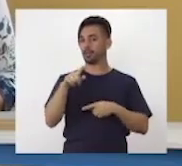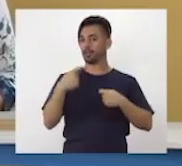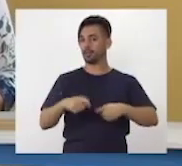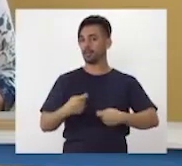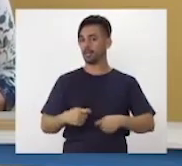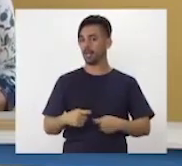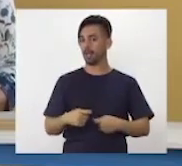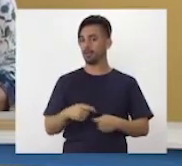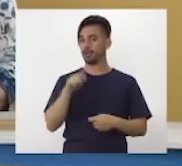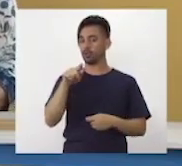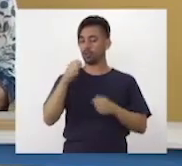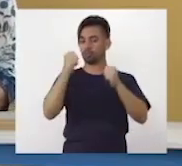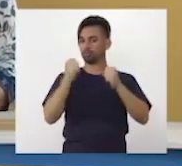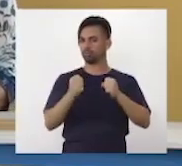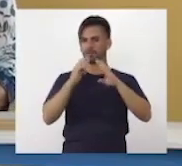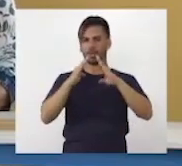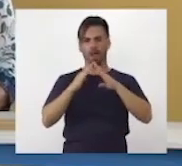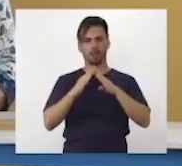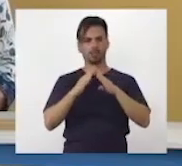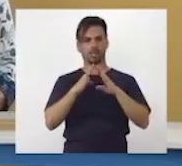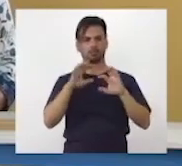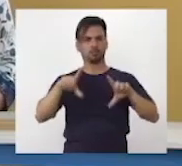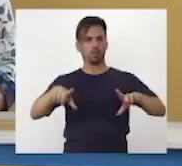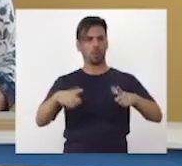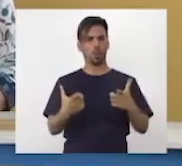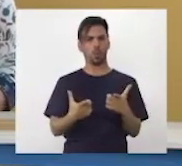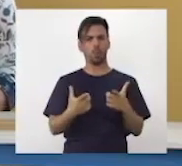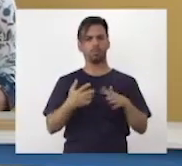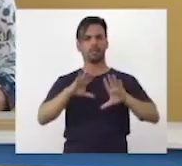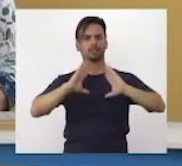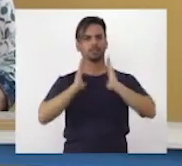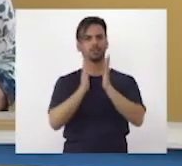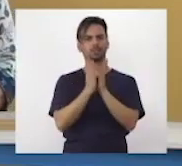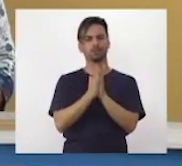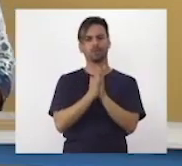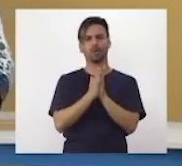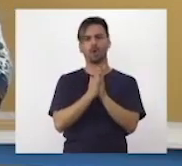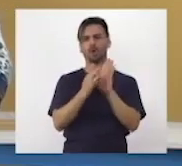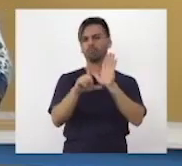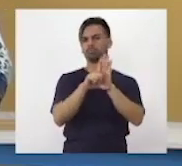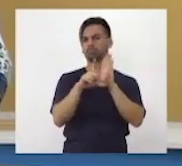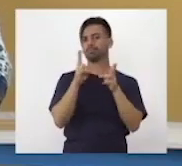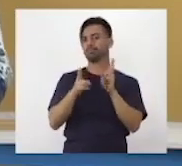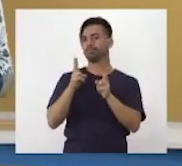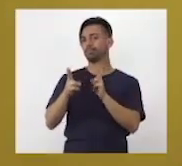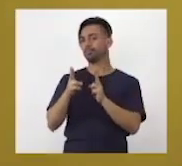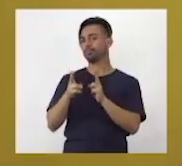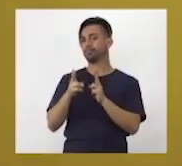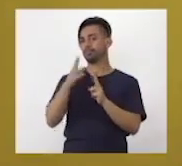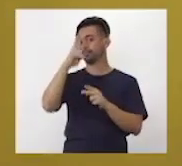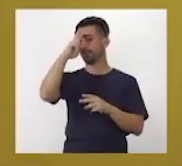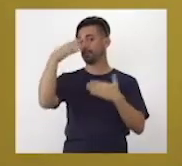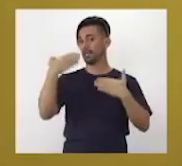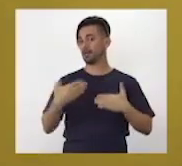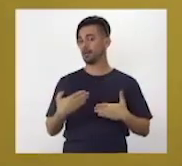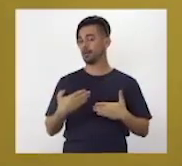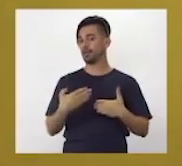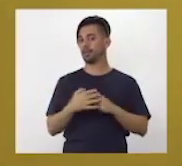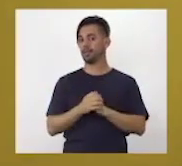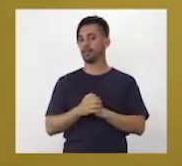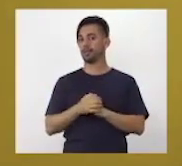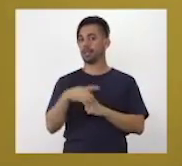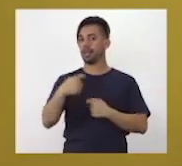debes mantener en casa y cumplir con todas las medidas establecidas. Lávate las